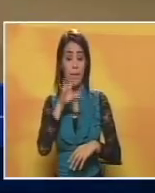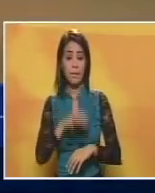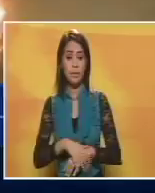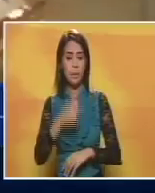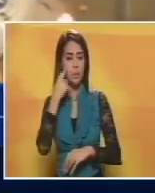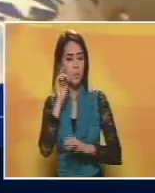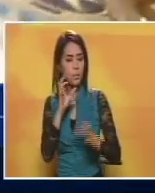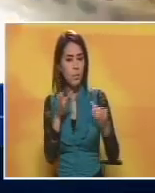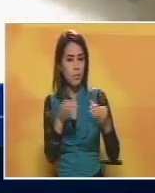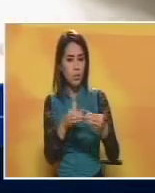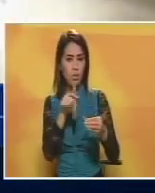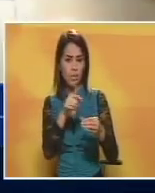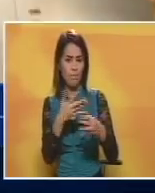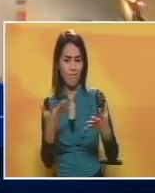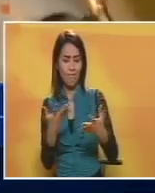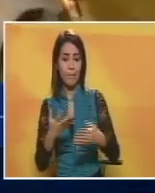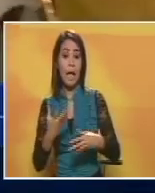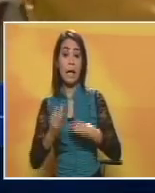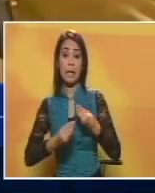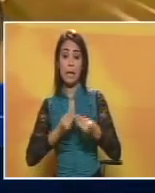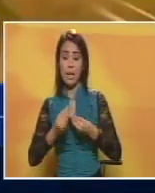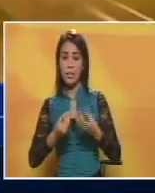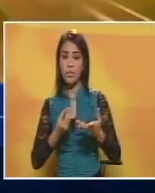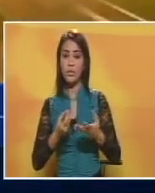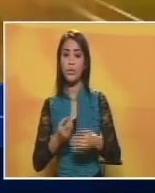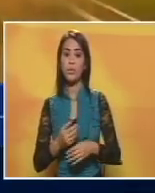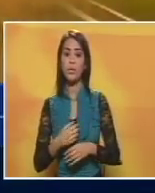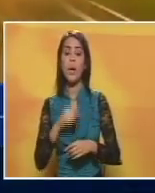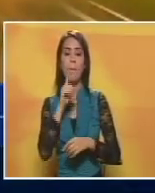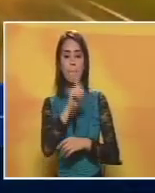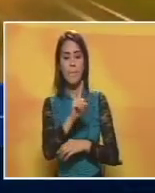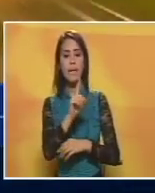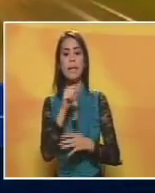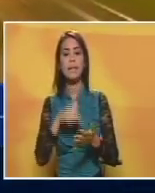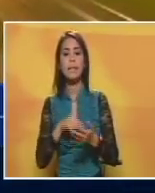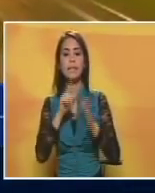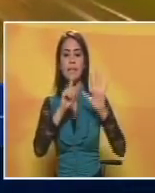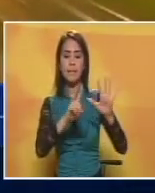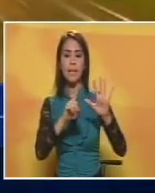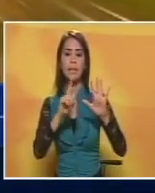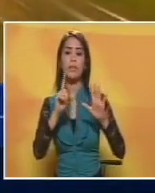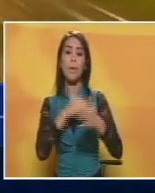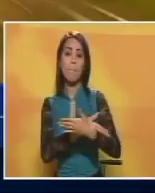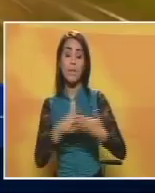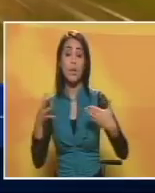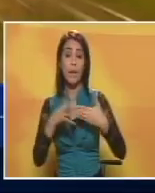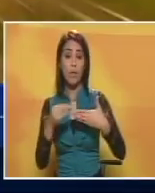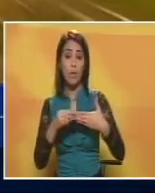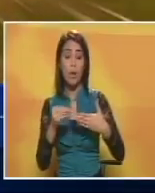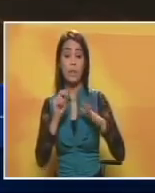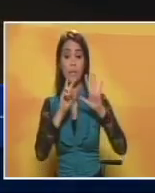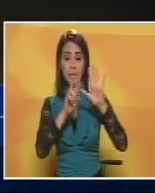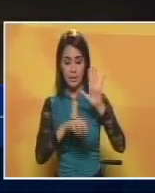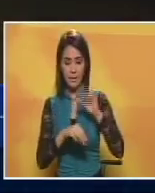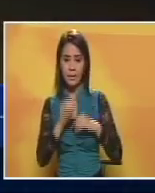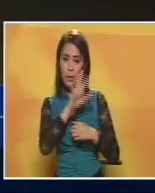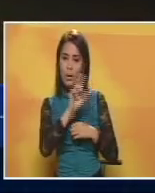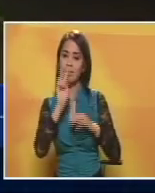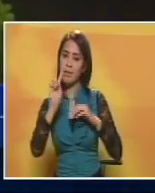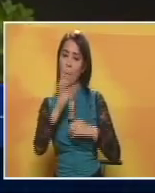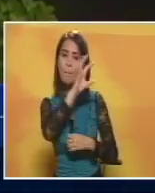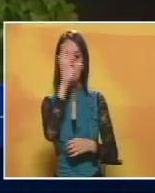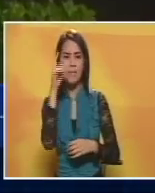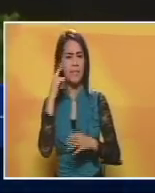a un grupo de cambistas que habrían conseguido mover 1.600 millones de dólares en más de 52 países de forma ilícita.